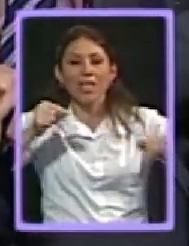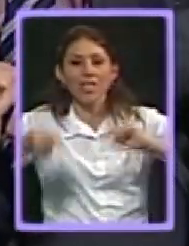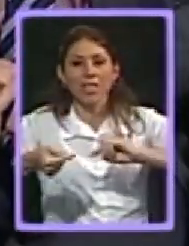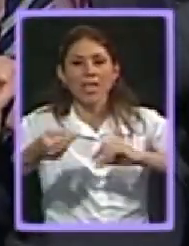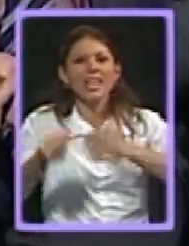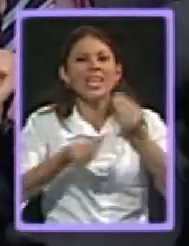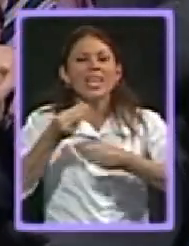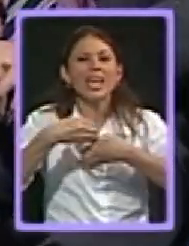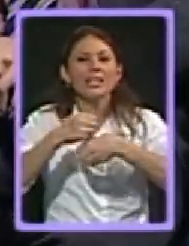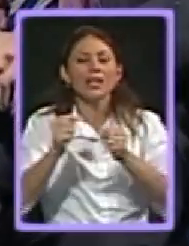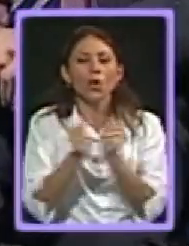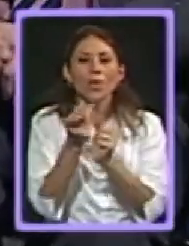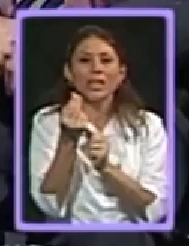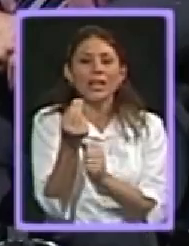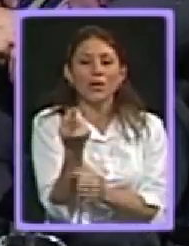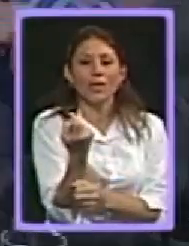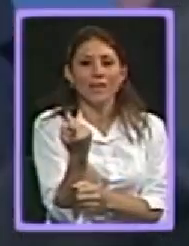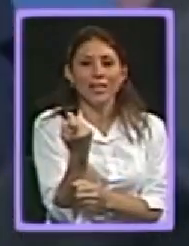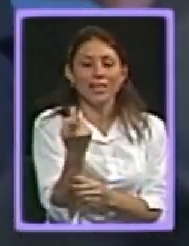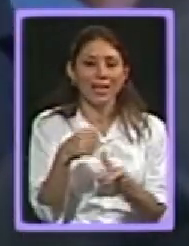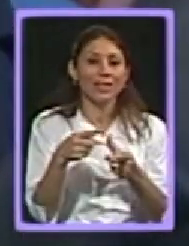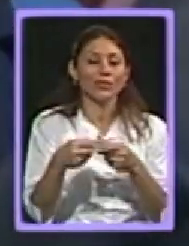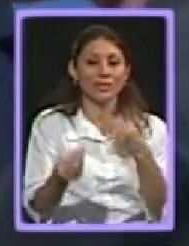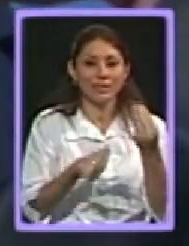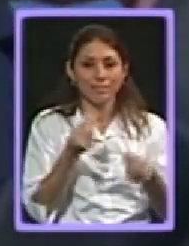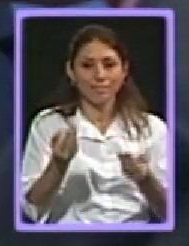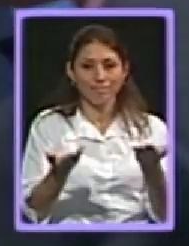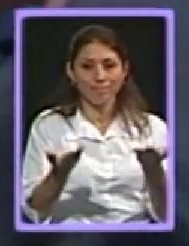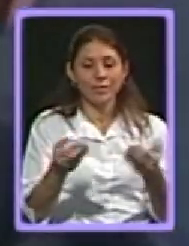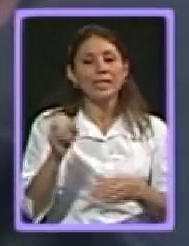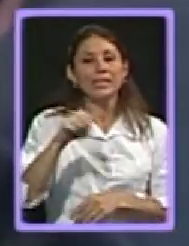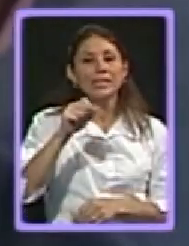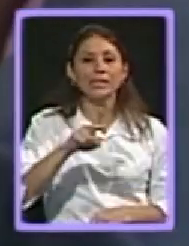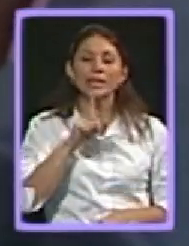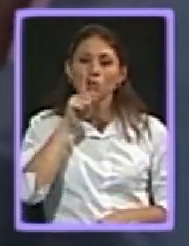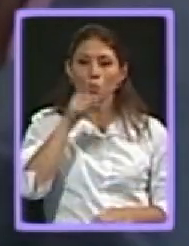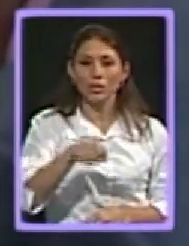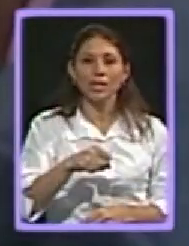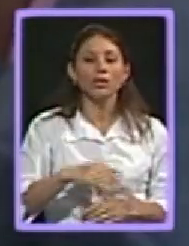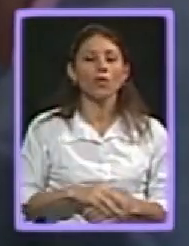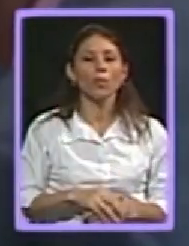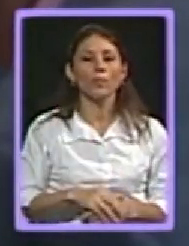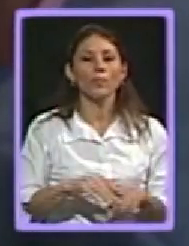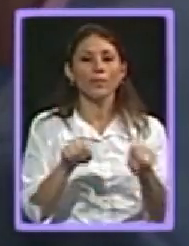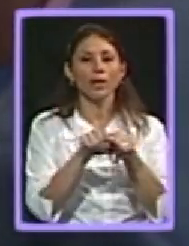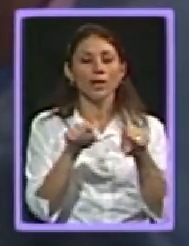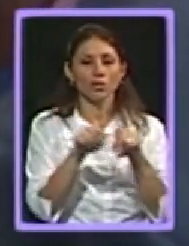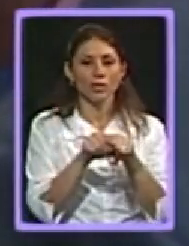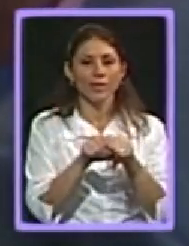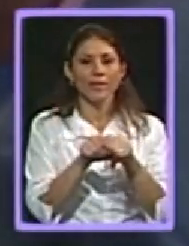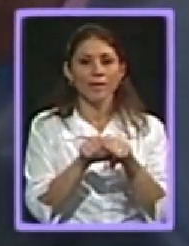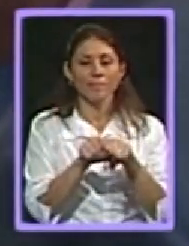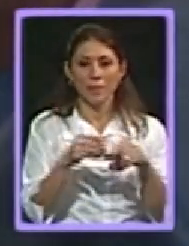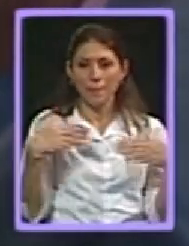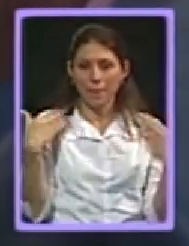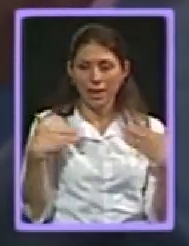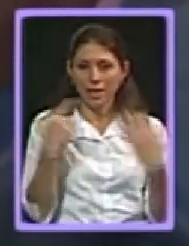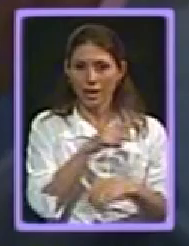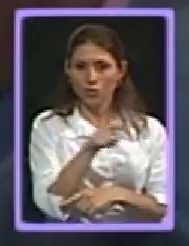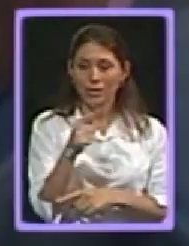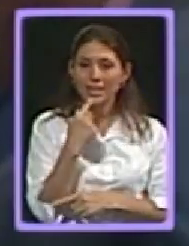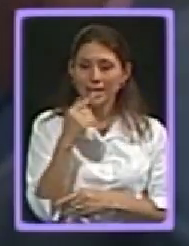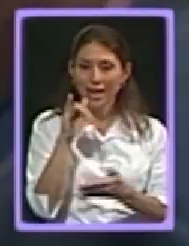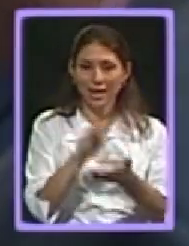familia se entienden mejor con esos dos detallitos. Sí, eso es muy cierto, don Juan. Inclusive me alegra que haga esa intervención